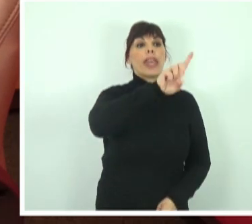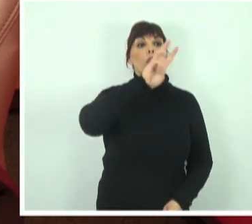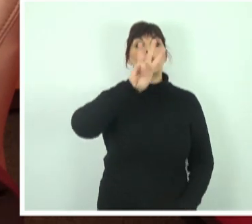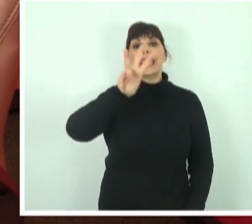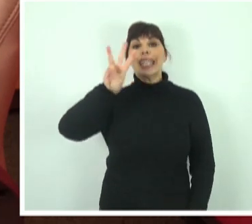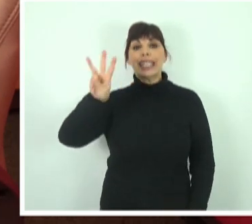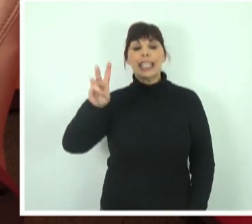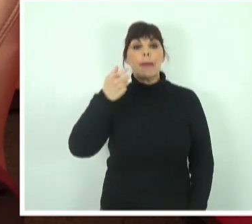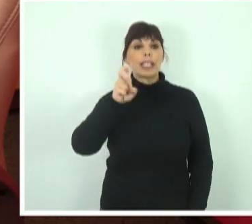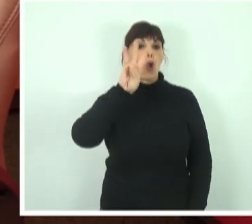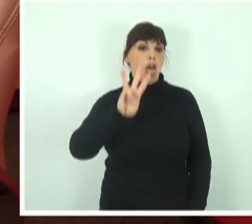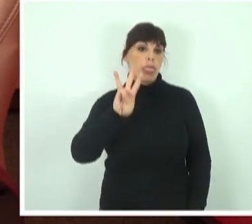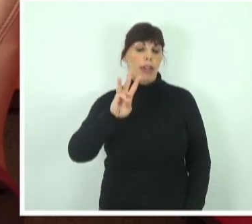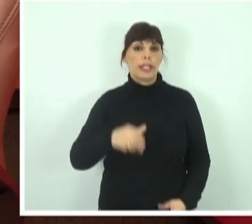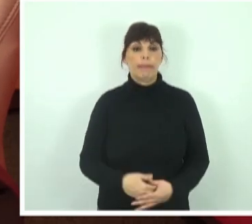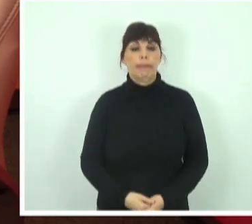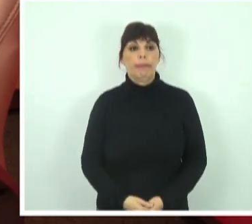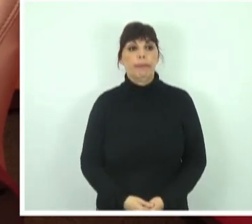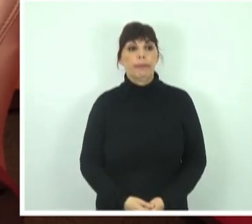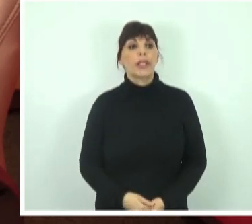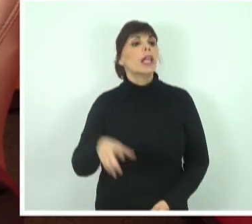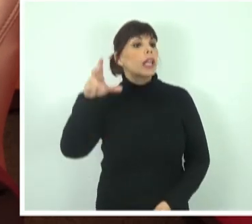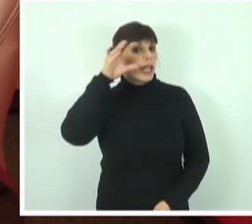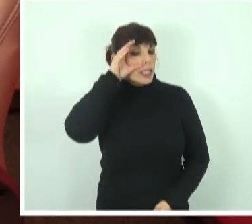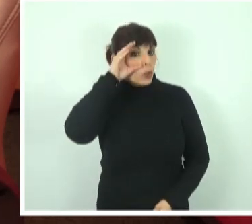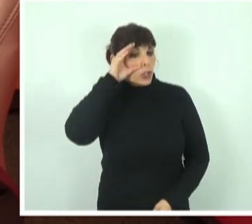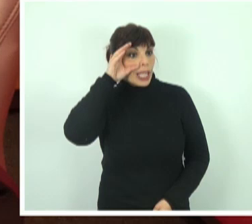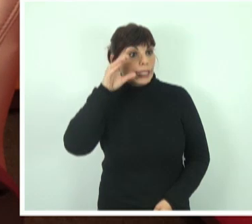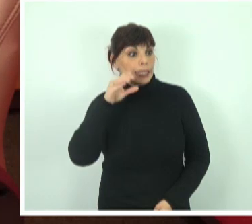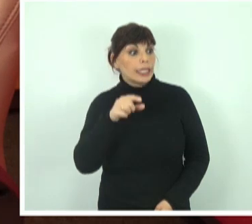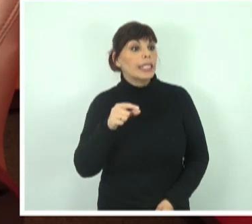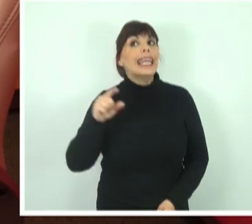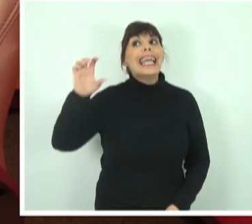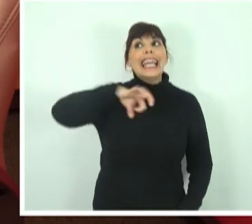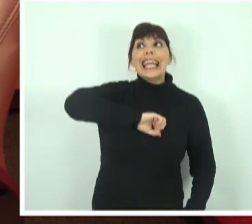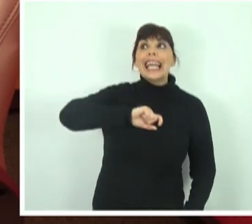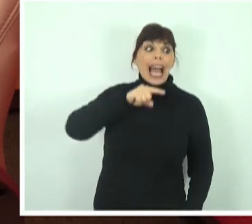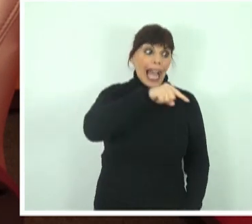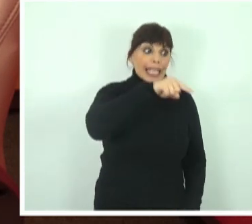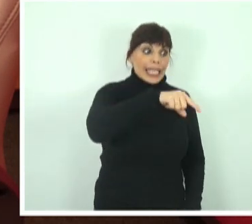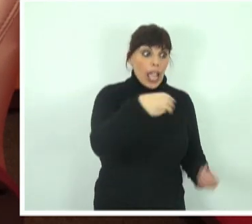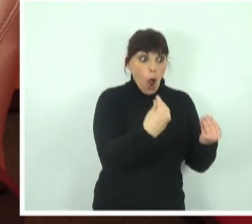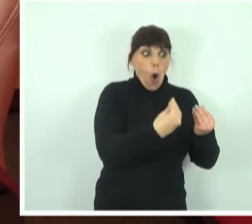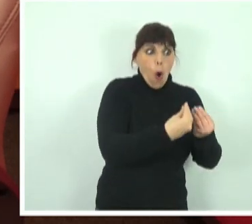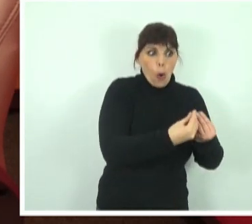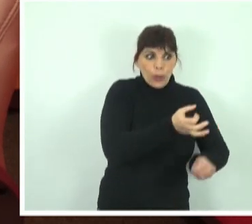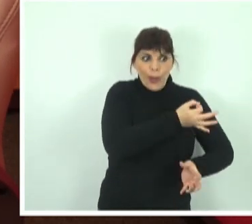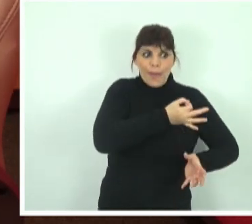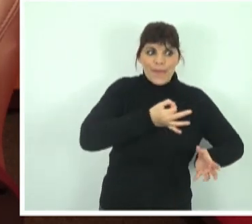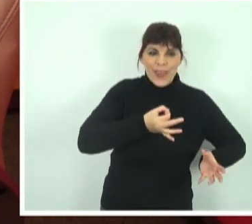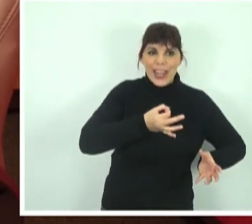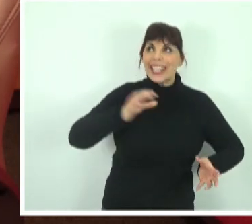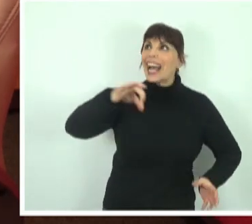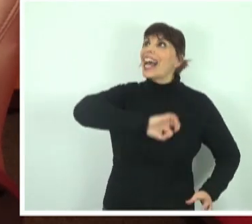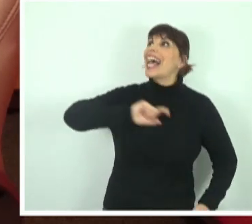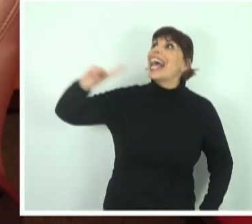133, versículo 3. Oye lo que dice, allí el Señor envía en bendición. ¿Dónde?